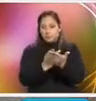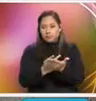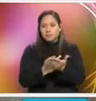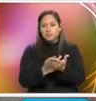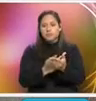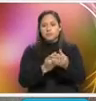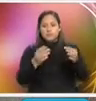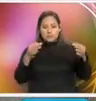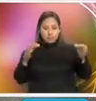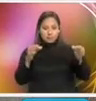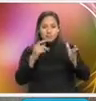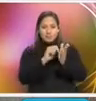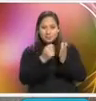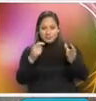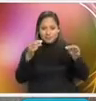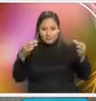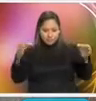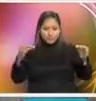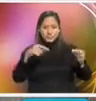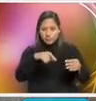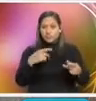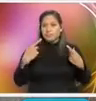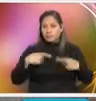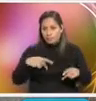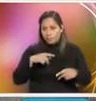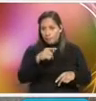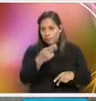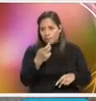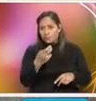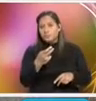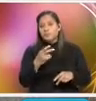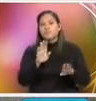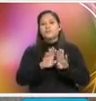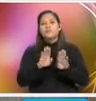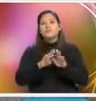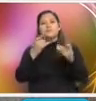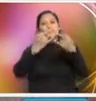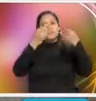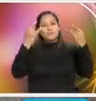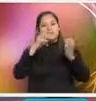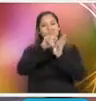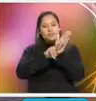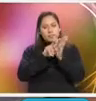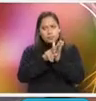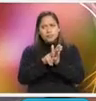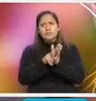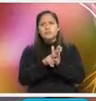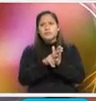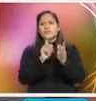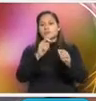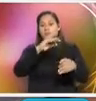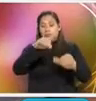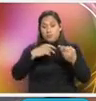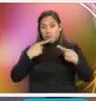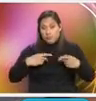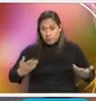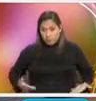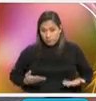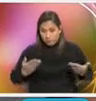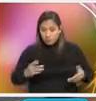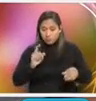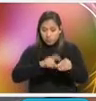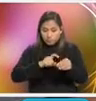mano, gentes, o sea, es como un documental que es todos los bailarines que integraron